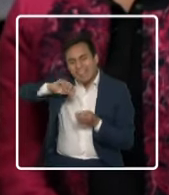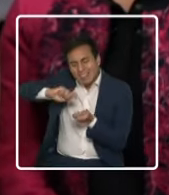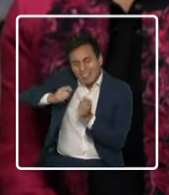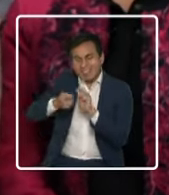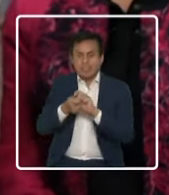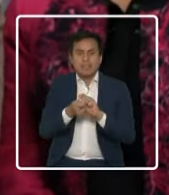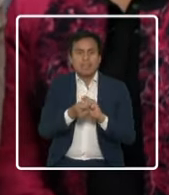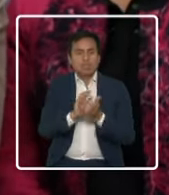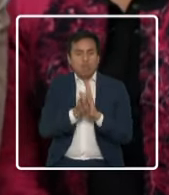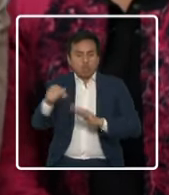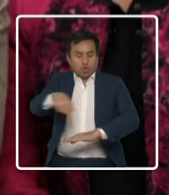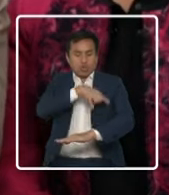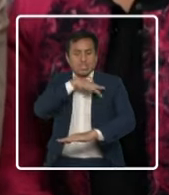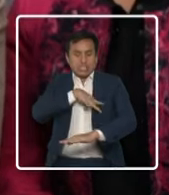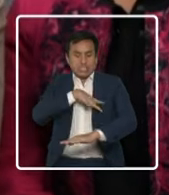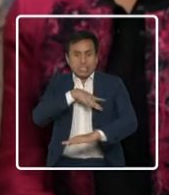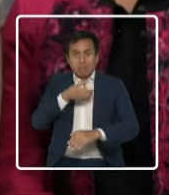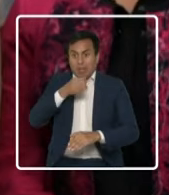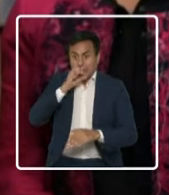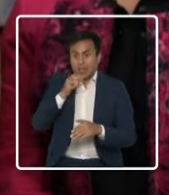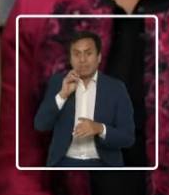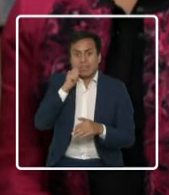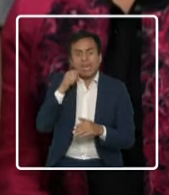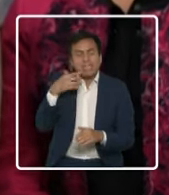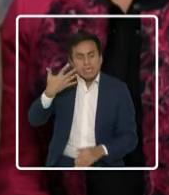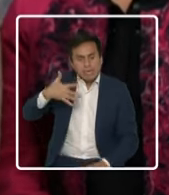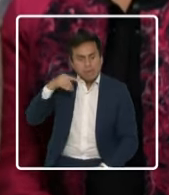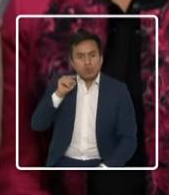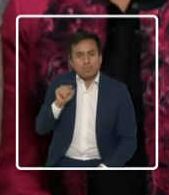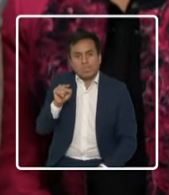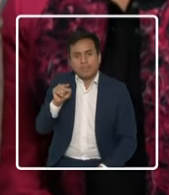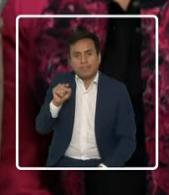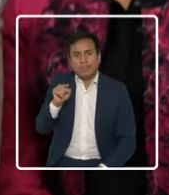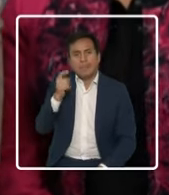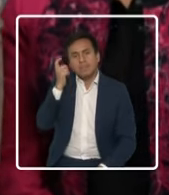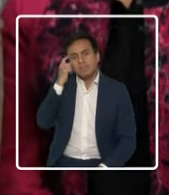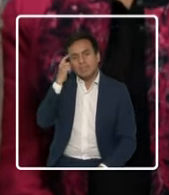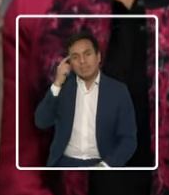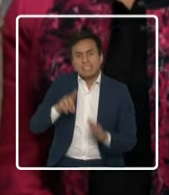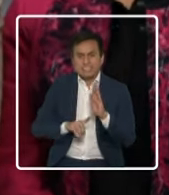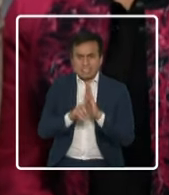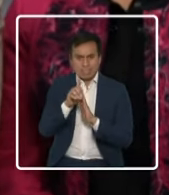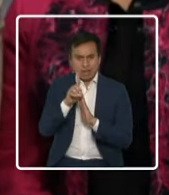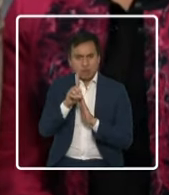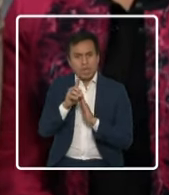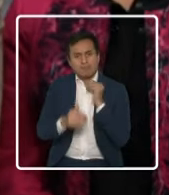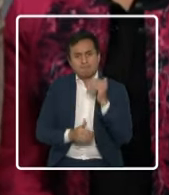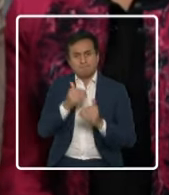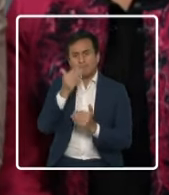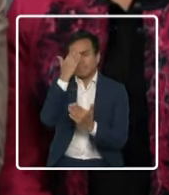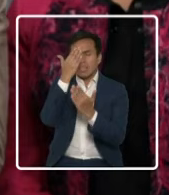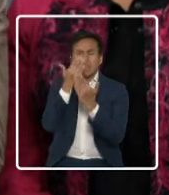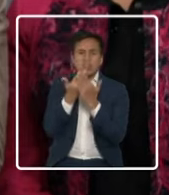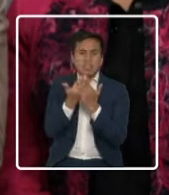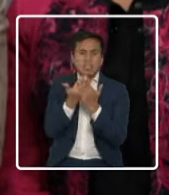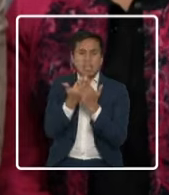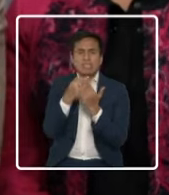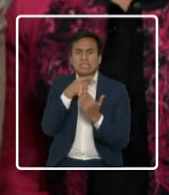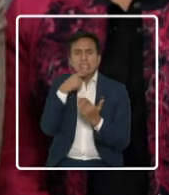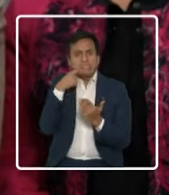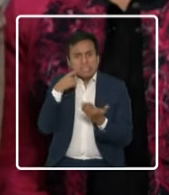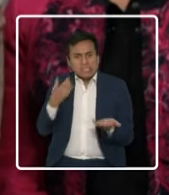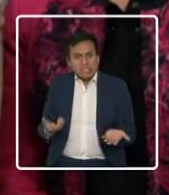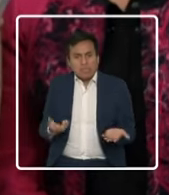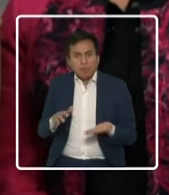esta polémica, estaba el silencio que había guardado el presidente por en torno al asesinato